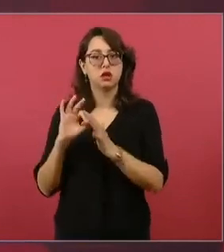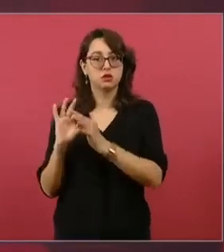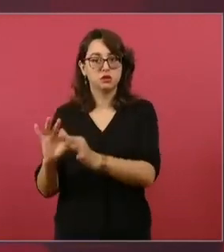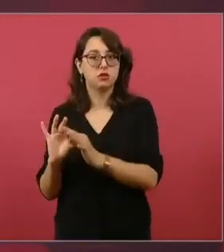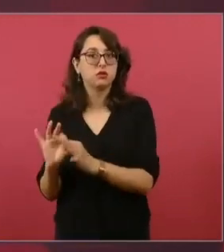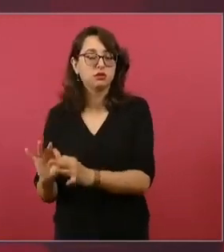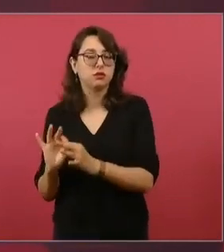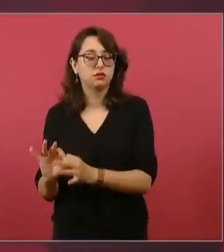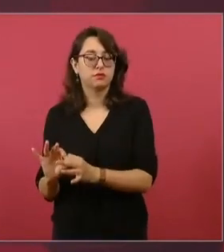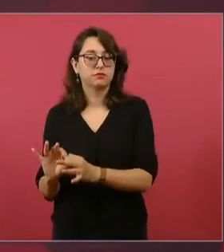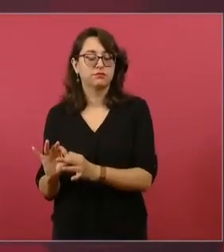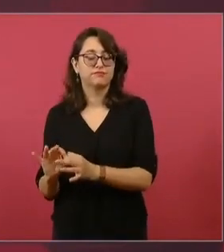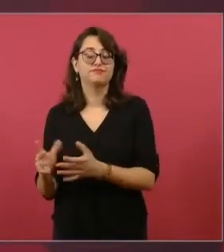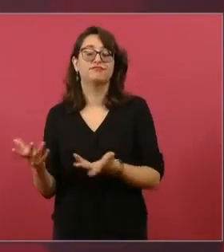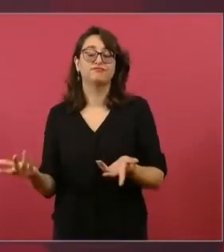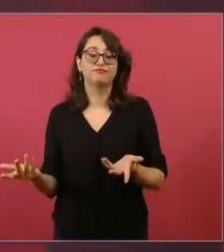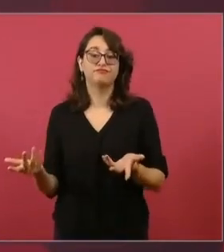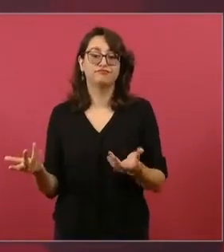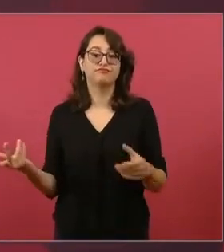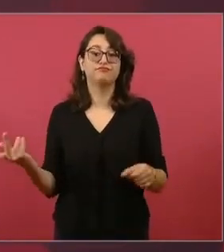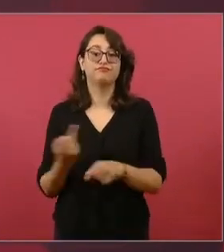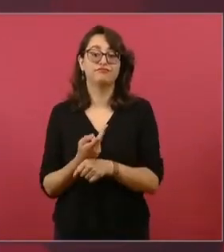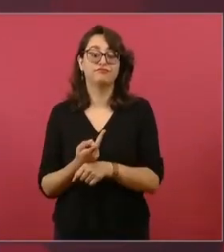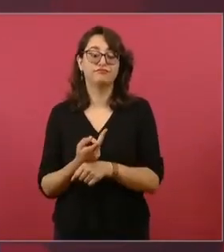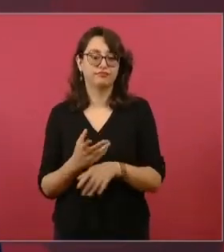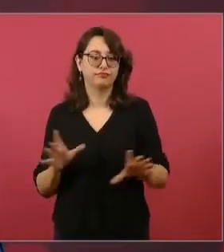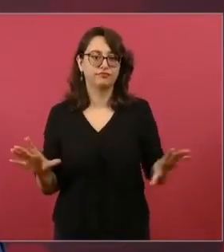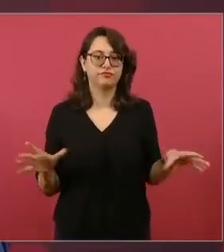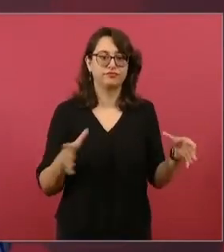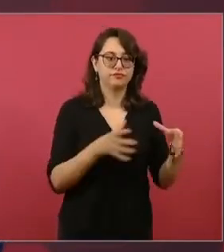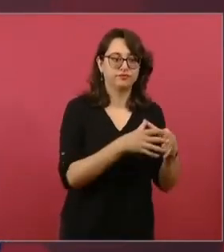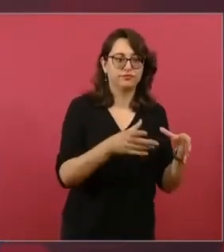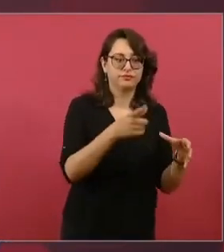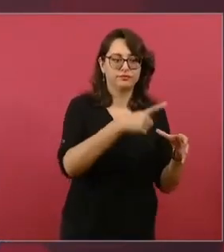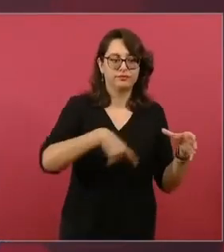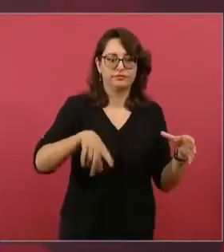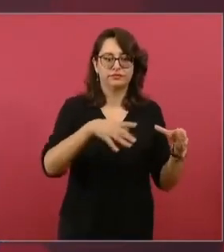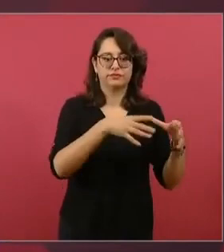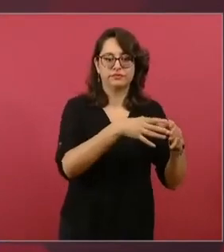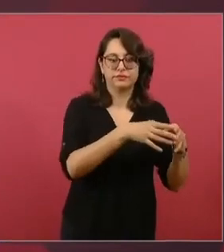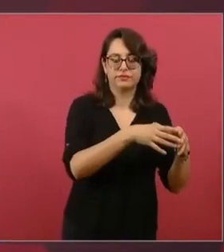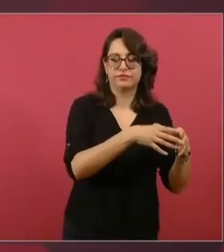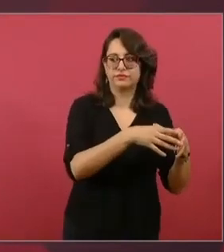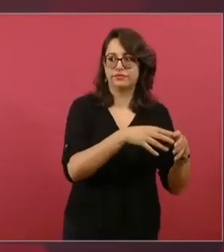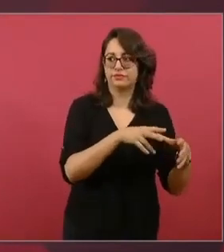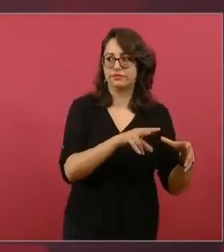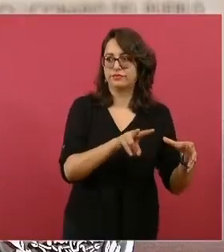y los que mandaban y se sentían dueños de México,